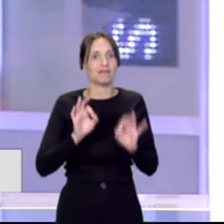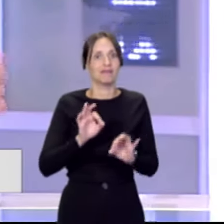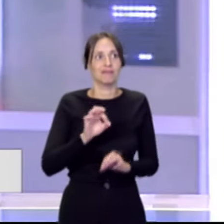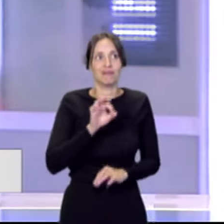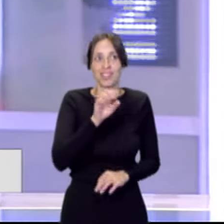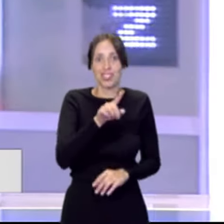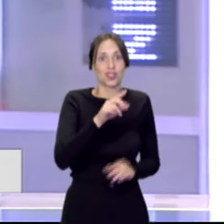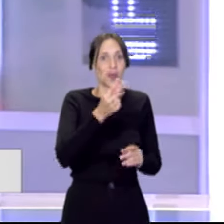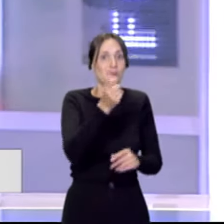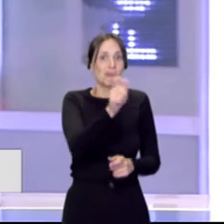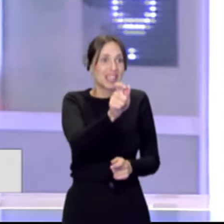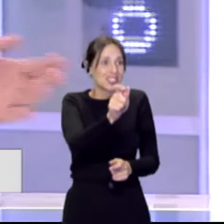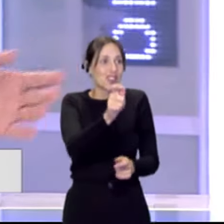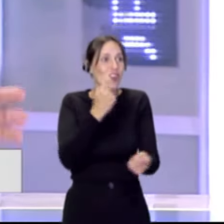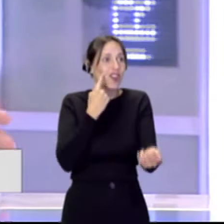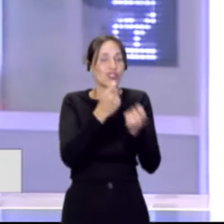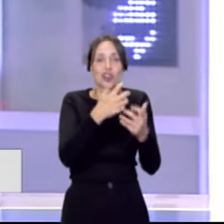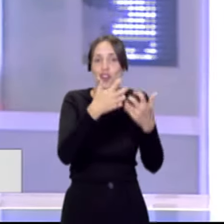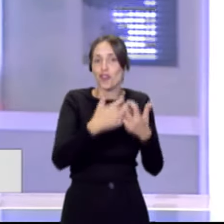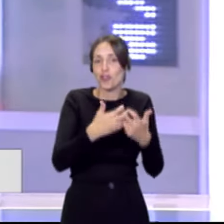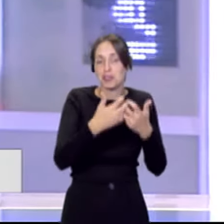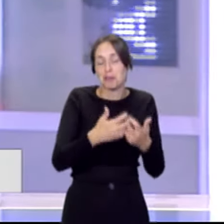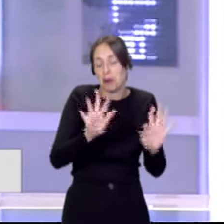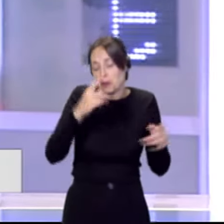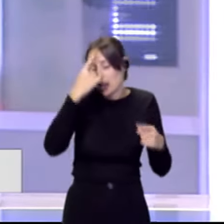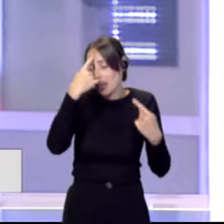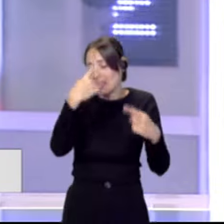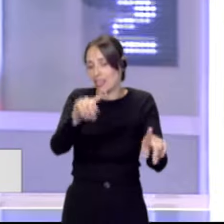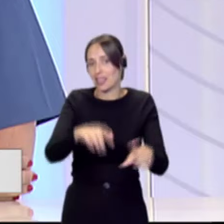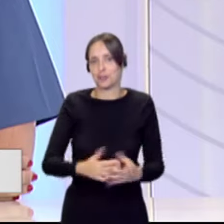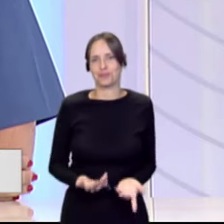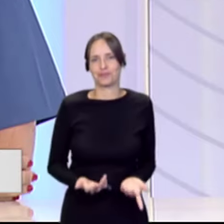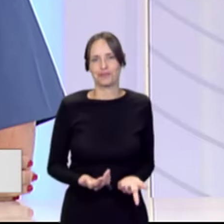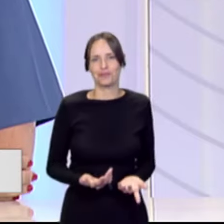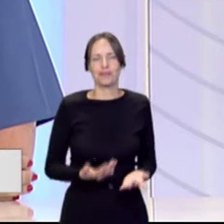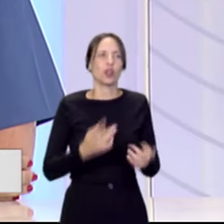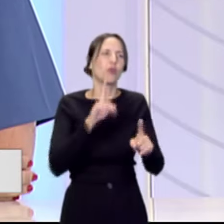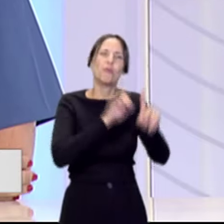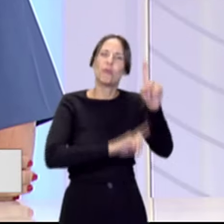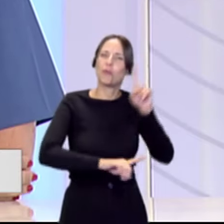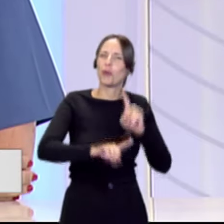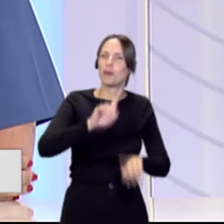bueno, allá ellos, ¿no? O sea que yo... el problema es demasiado serio como para